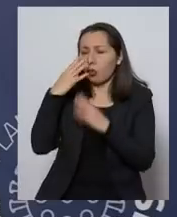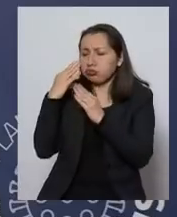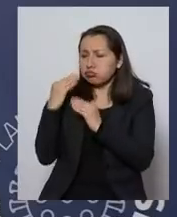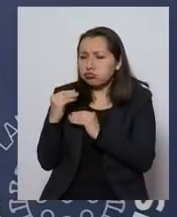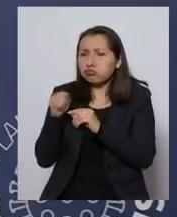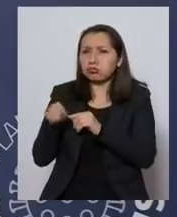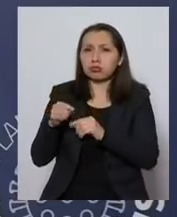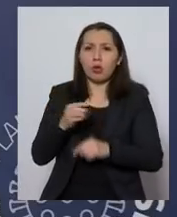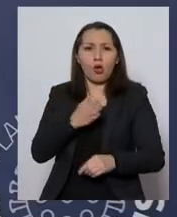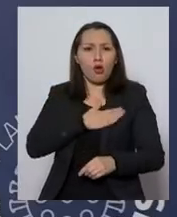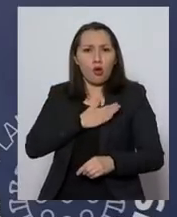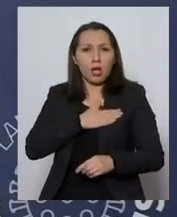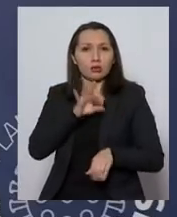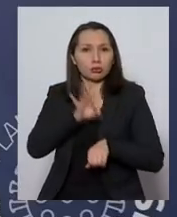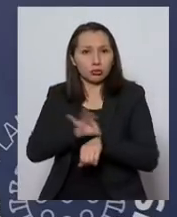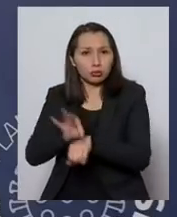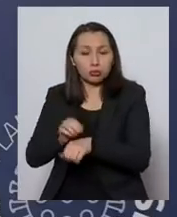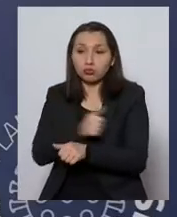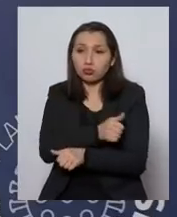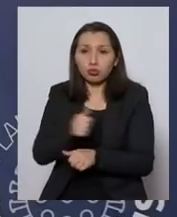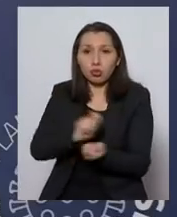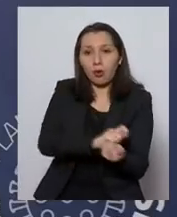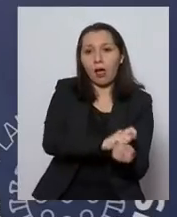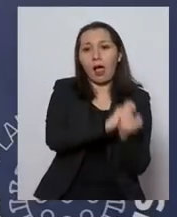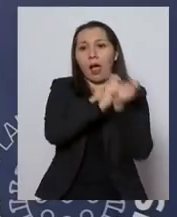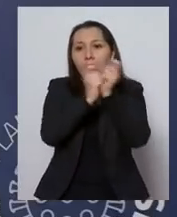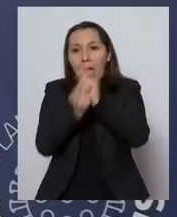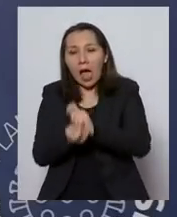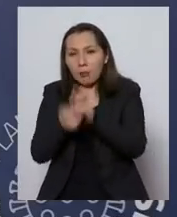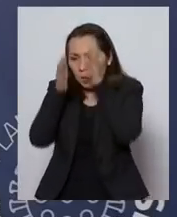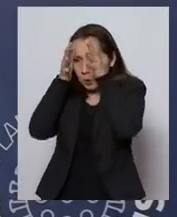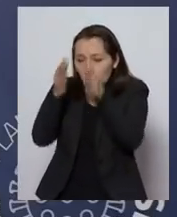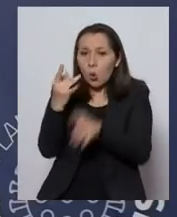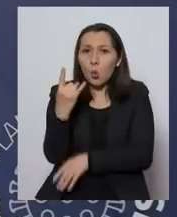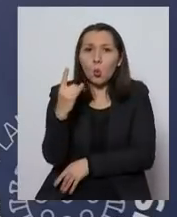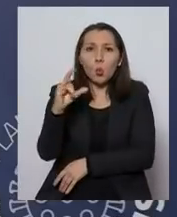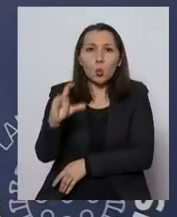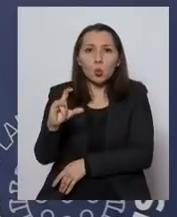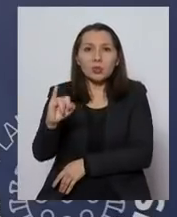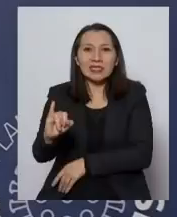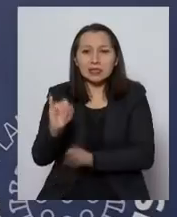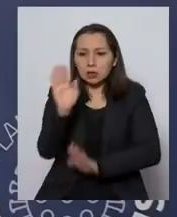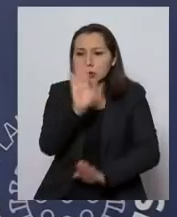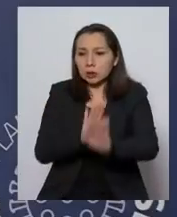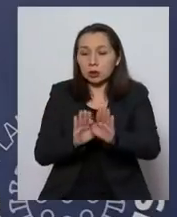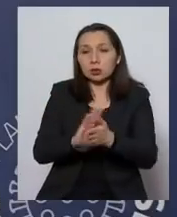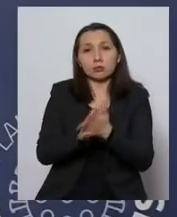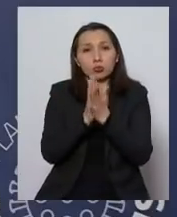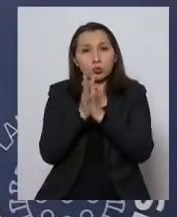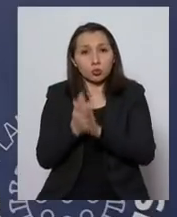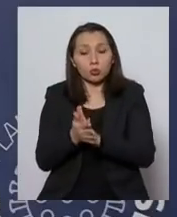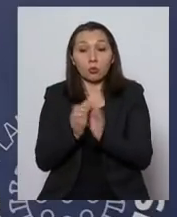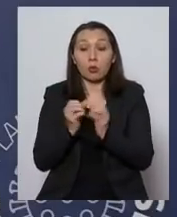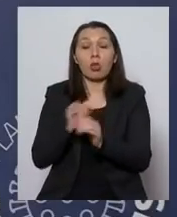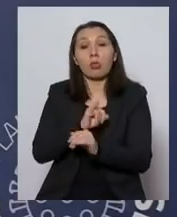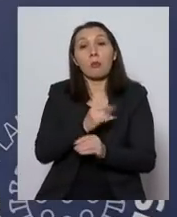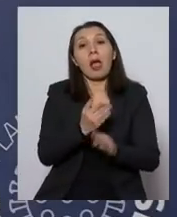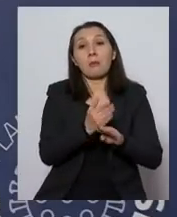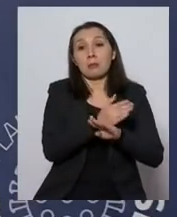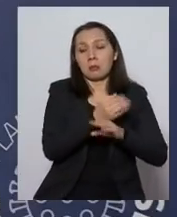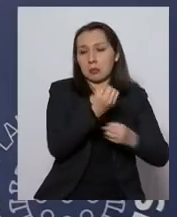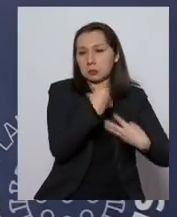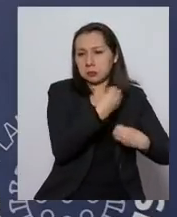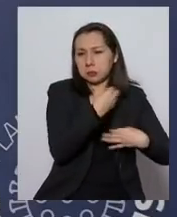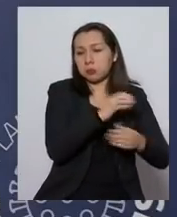anestesiólogos, cardiólogos, todos reconvertidos en médicos tratando, después de toda la capacitación que se ha